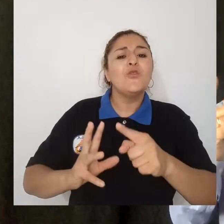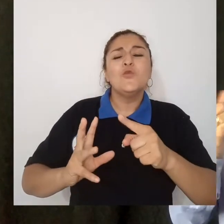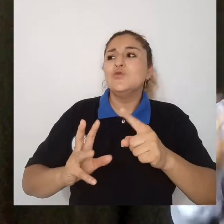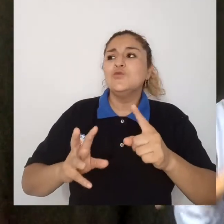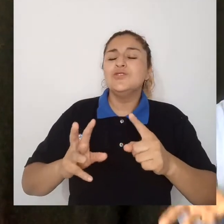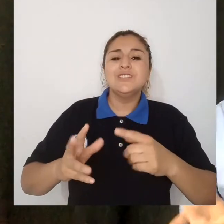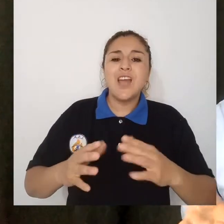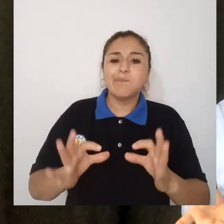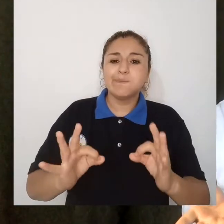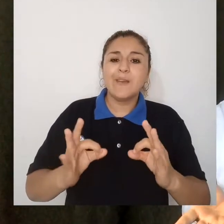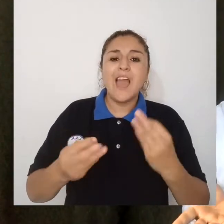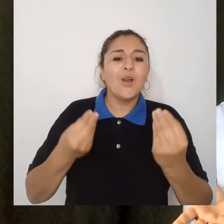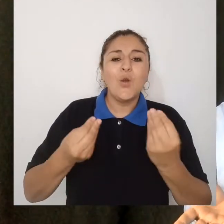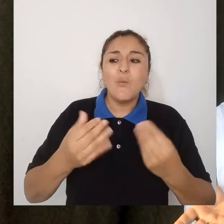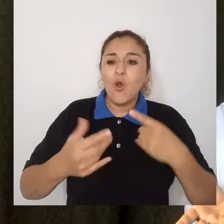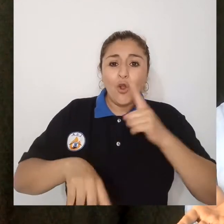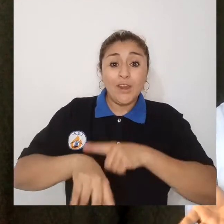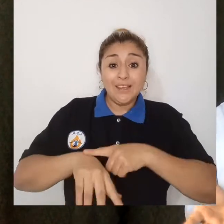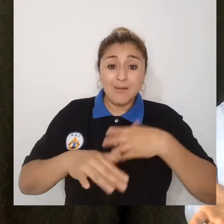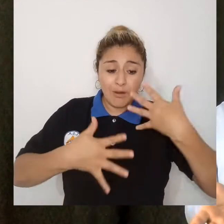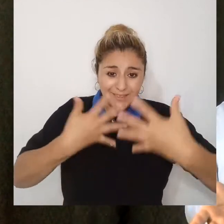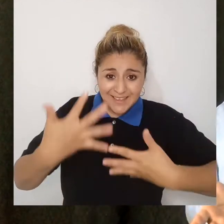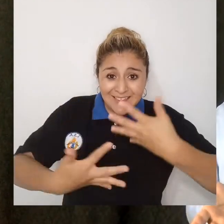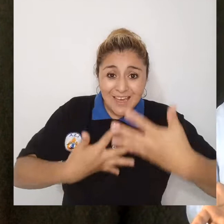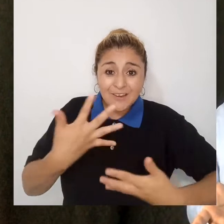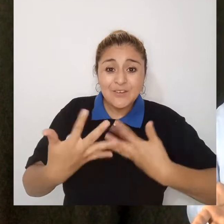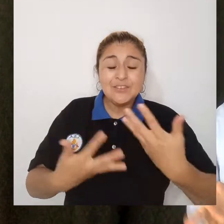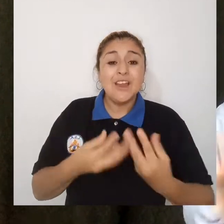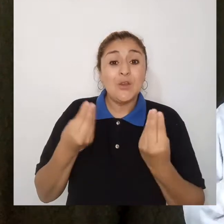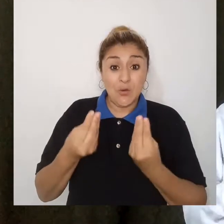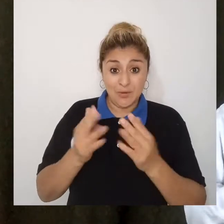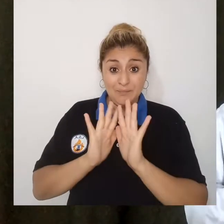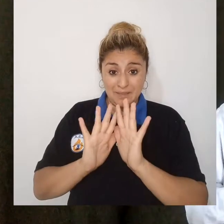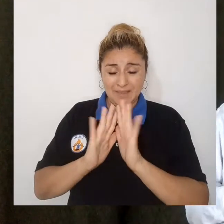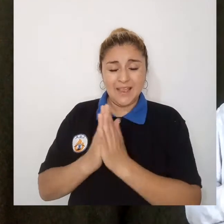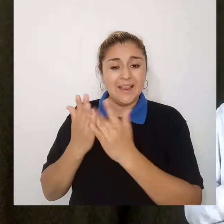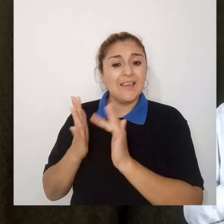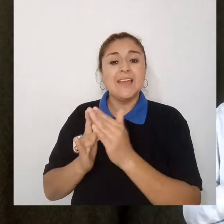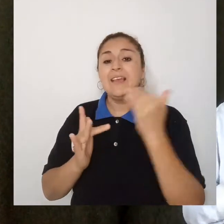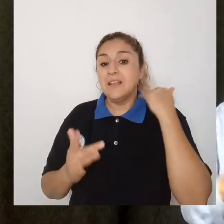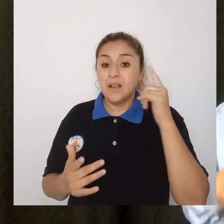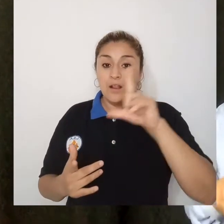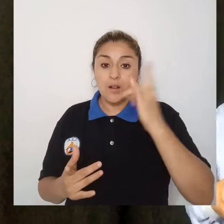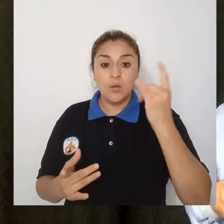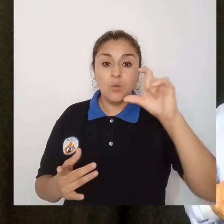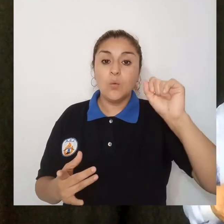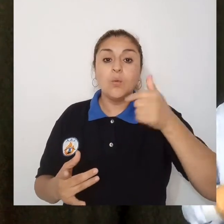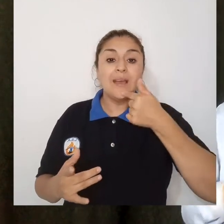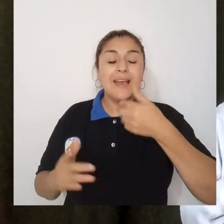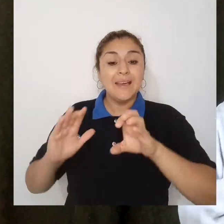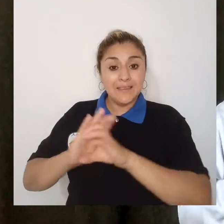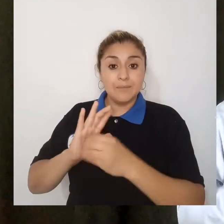esto jesús lo dijo en lucas 5